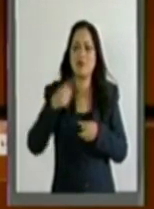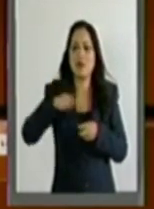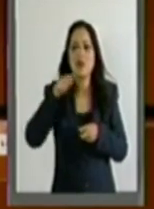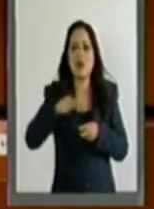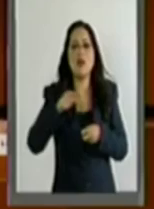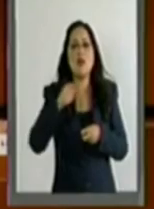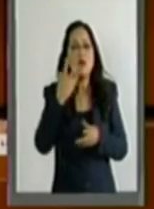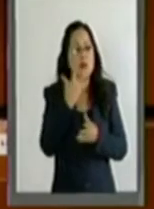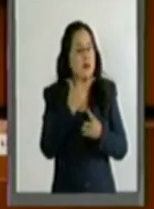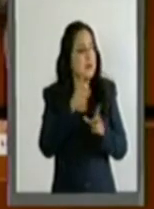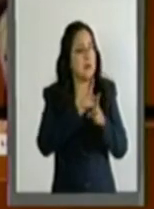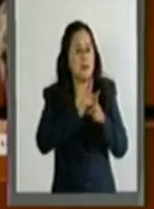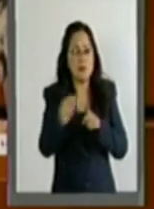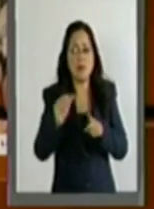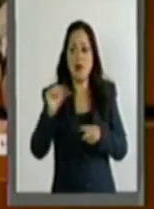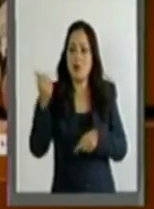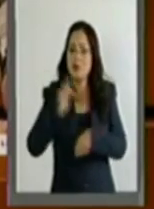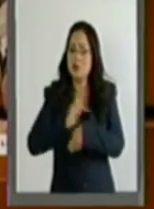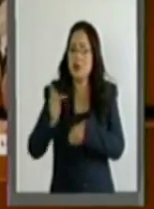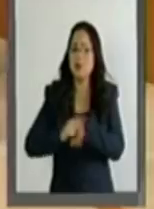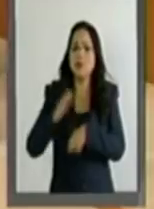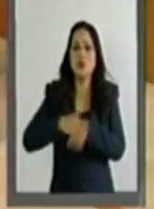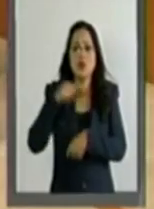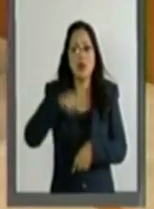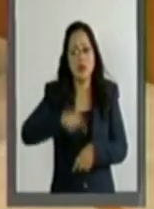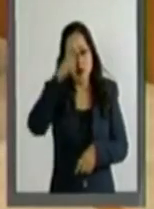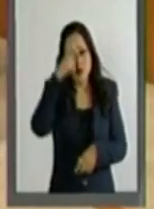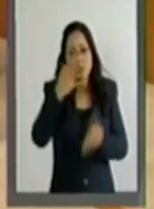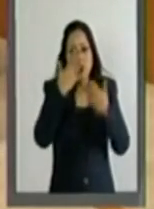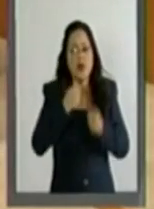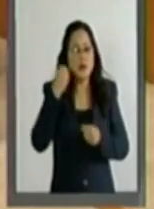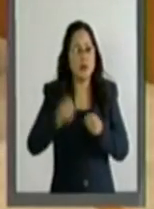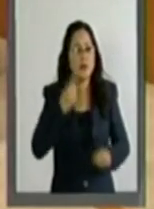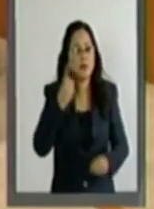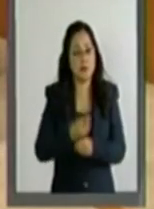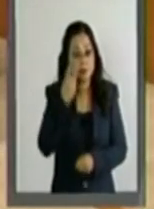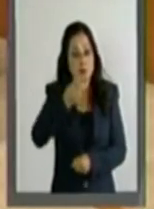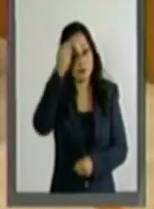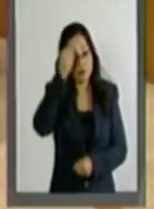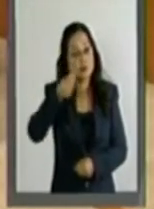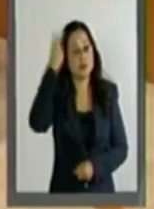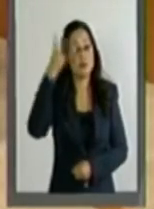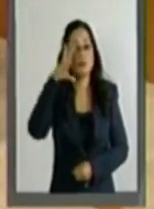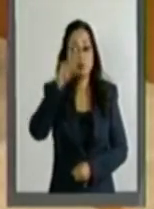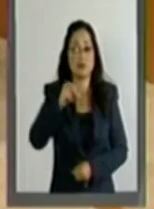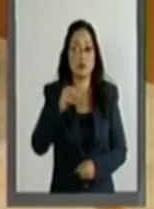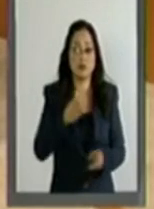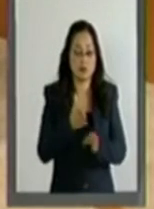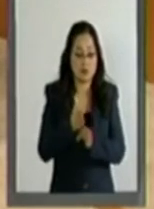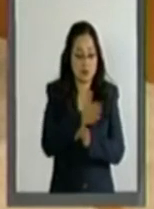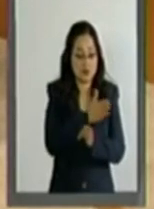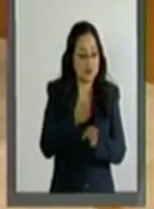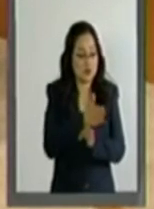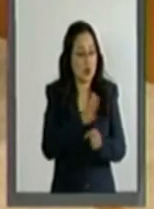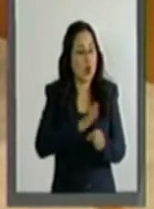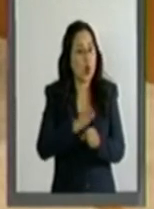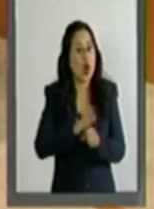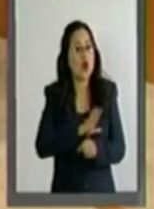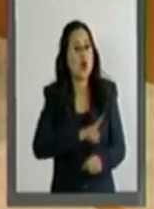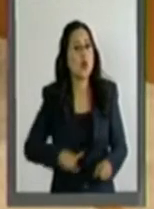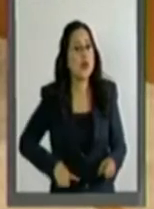país porque aquí no encontraban las oportunidades. Que no se nos olvide, y que no se nos olvide en qué administraciones eso